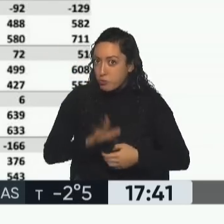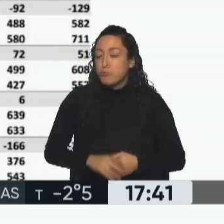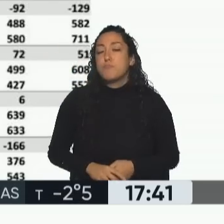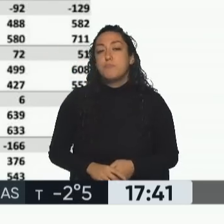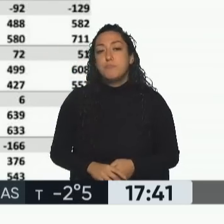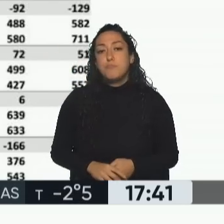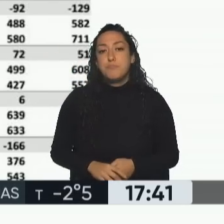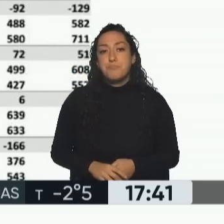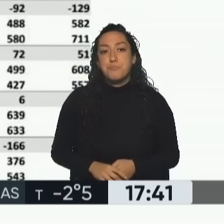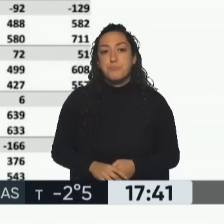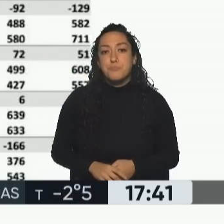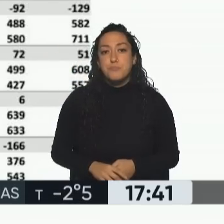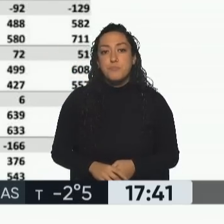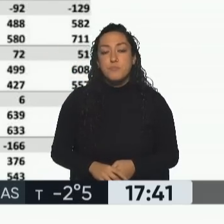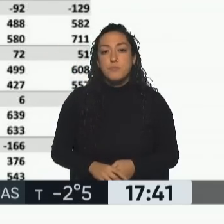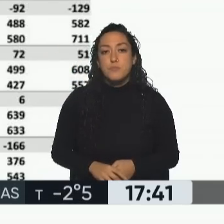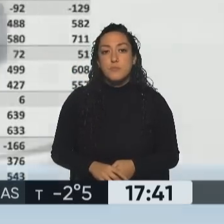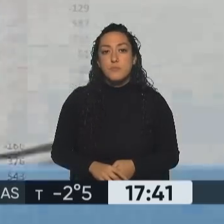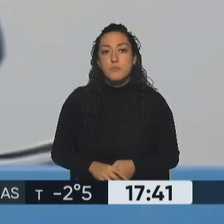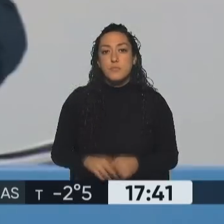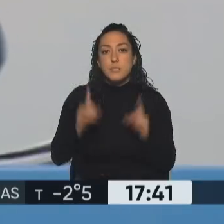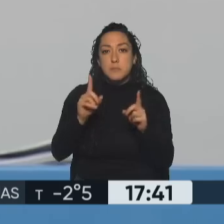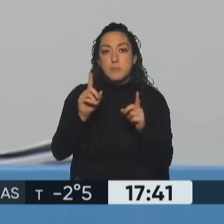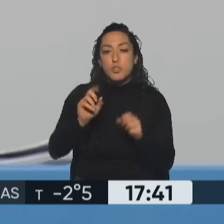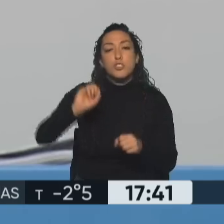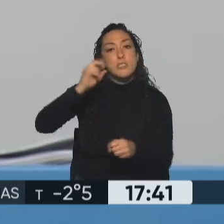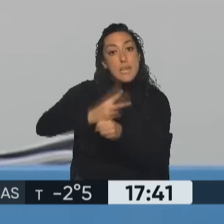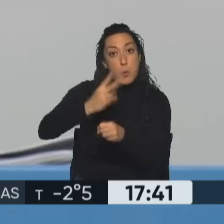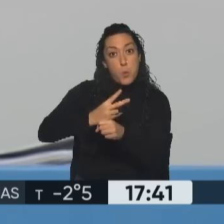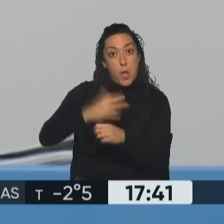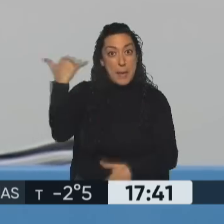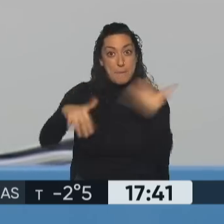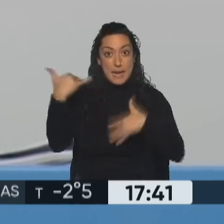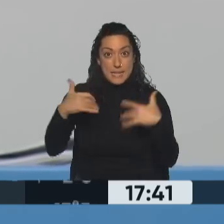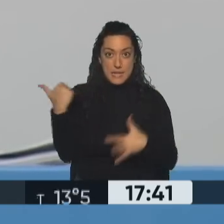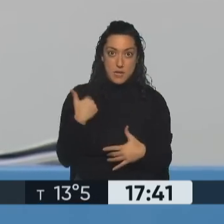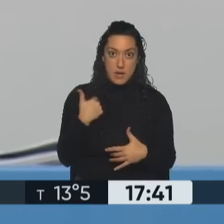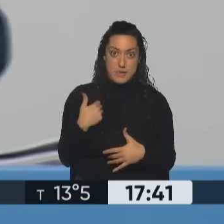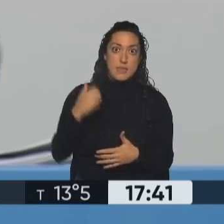Lo mismo, bueno, y así pasamos al segundo, que son los emergentes, ahí estamos nosotros.